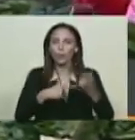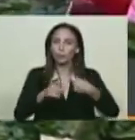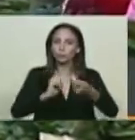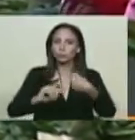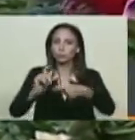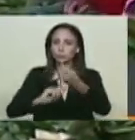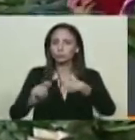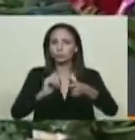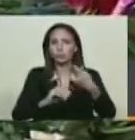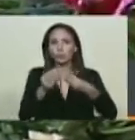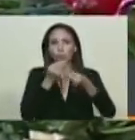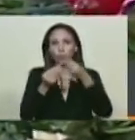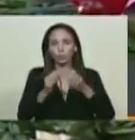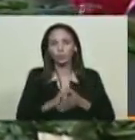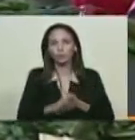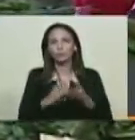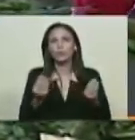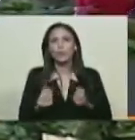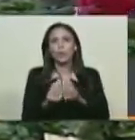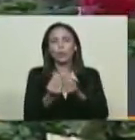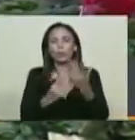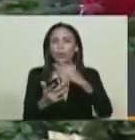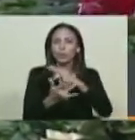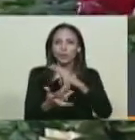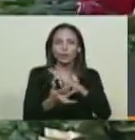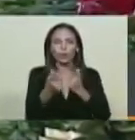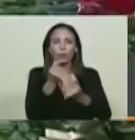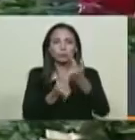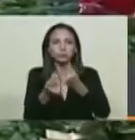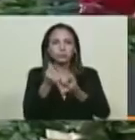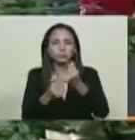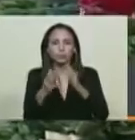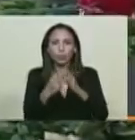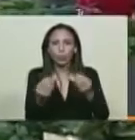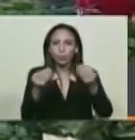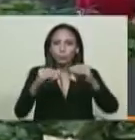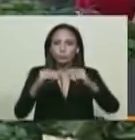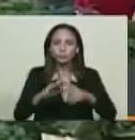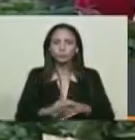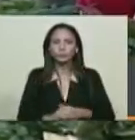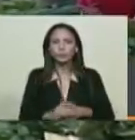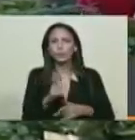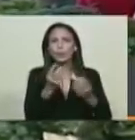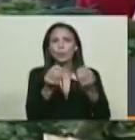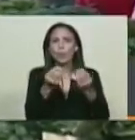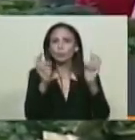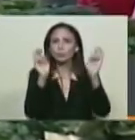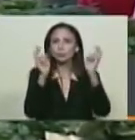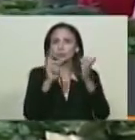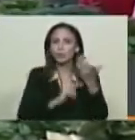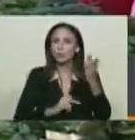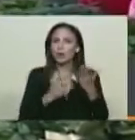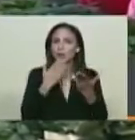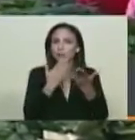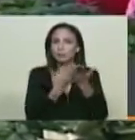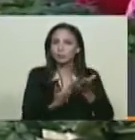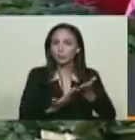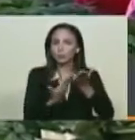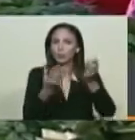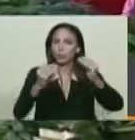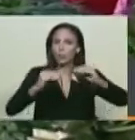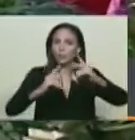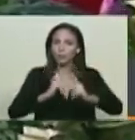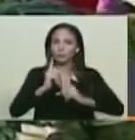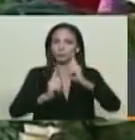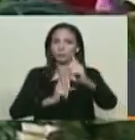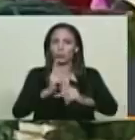los insumos, el acompañamiento técnico, lo financiero, un conjunto de temas que ellos fueron planteando para incrementar la